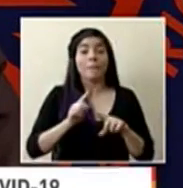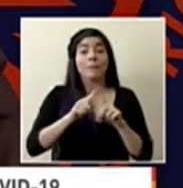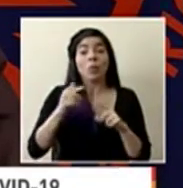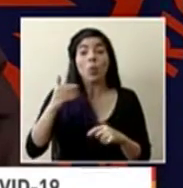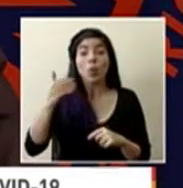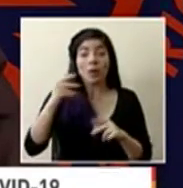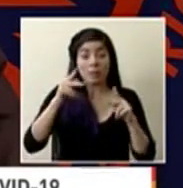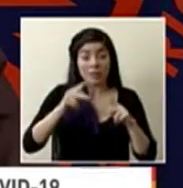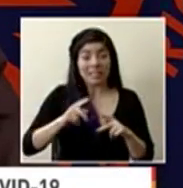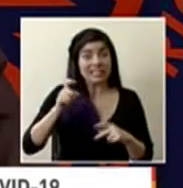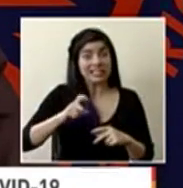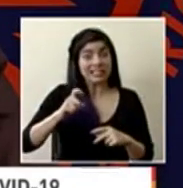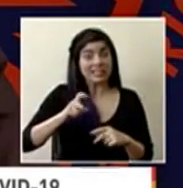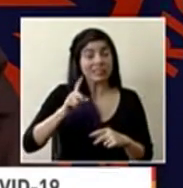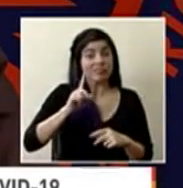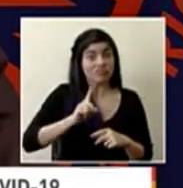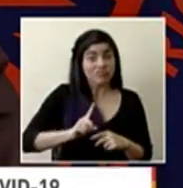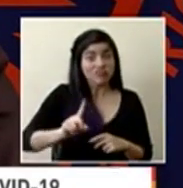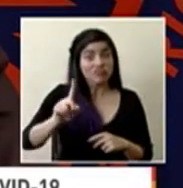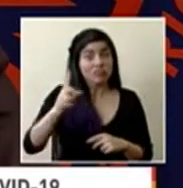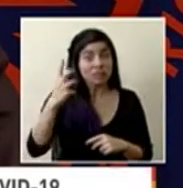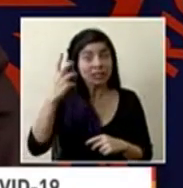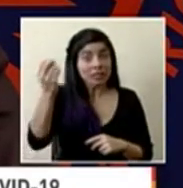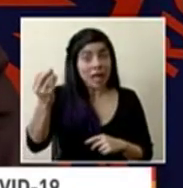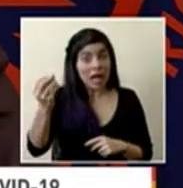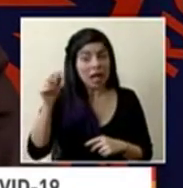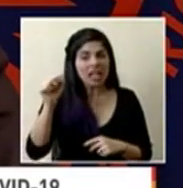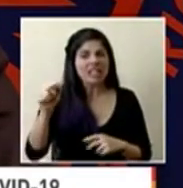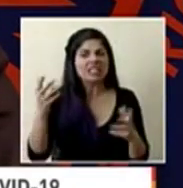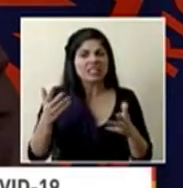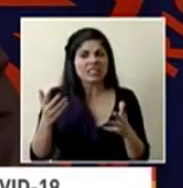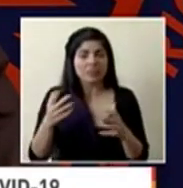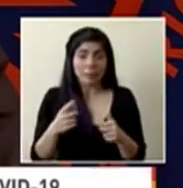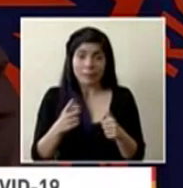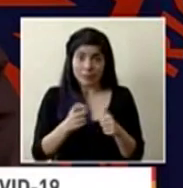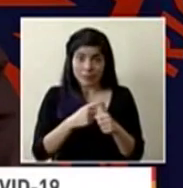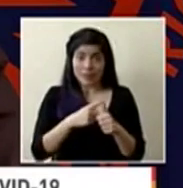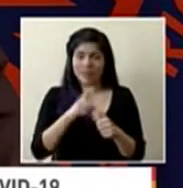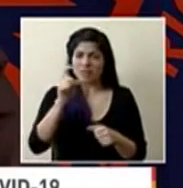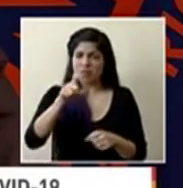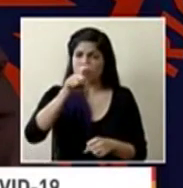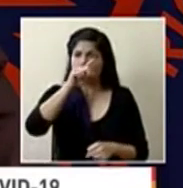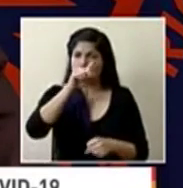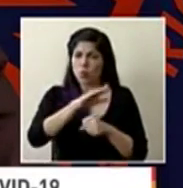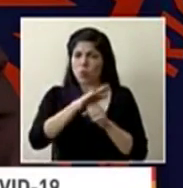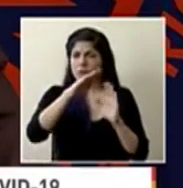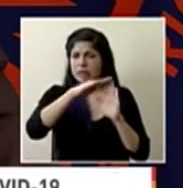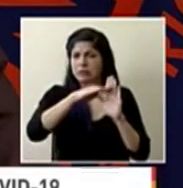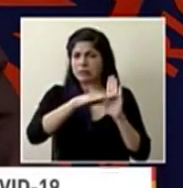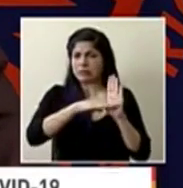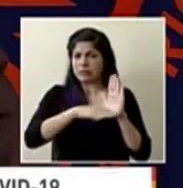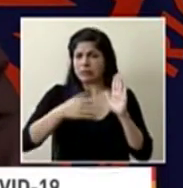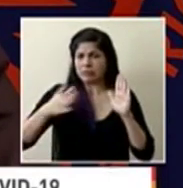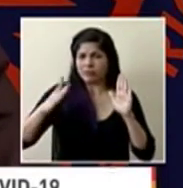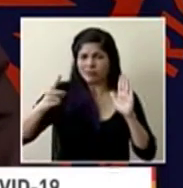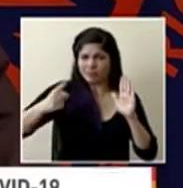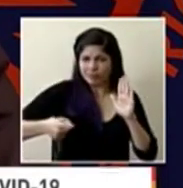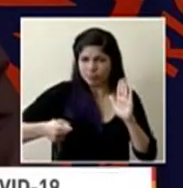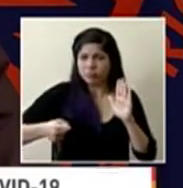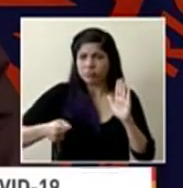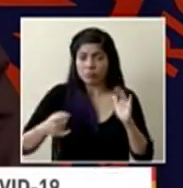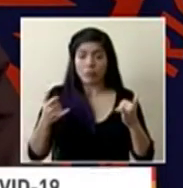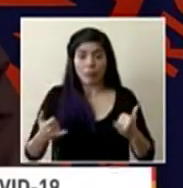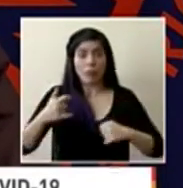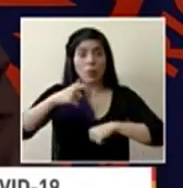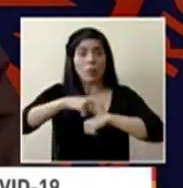momento que sale, primero, que cumpla con todo lo que hemos indicado. Que en este momento